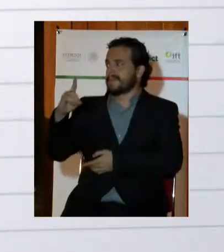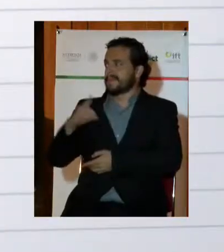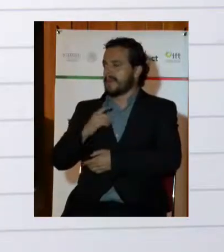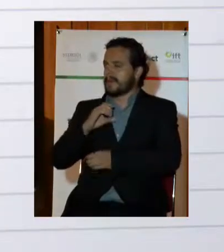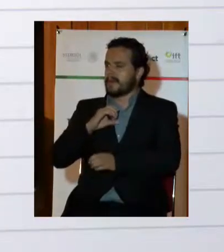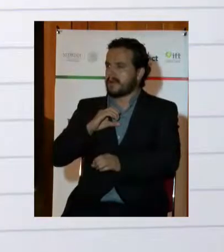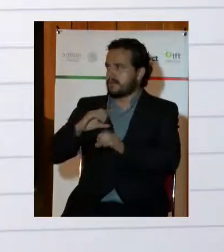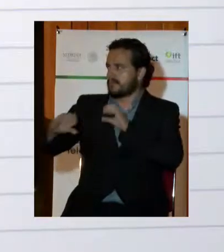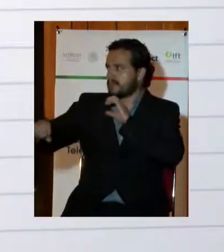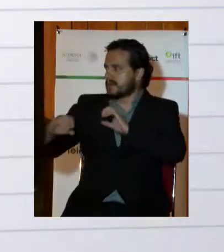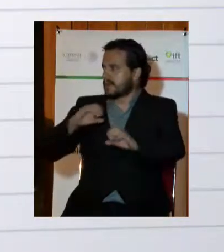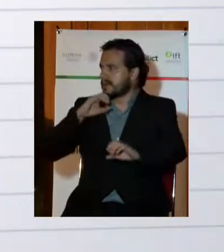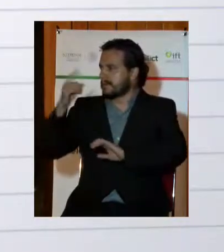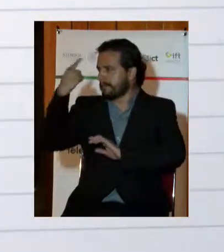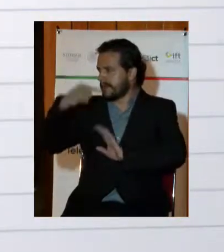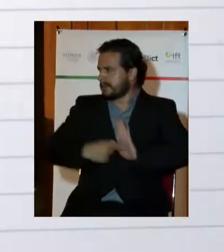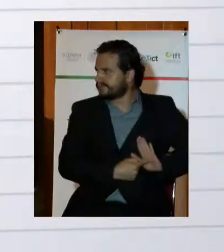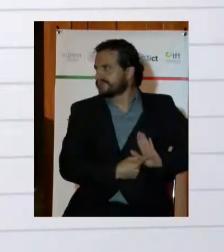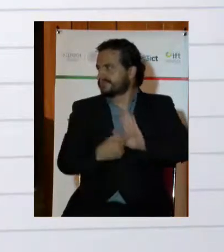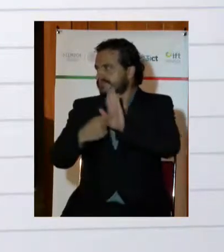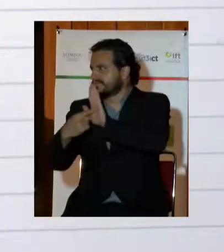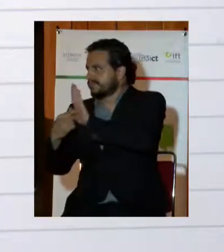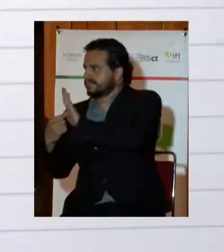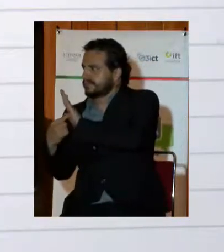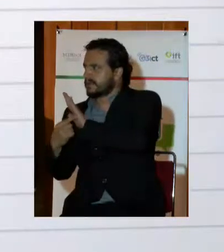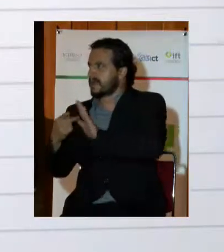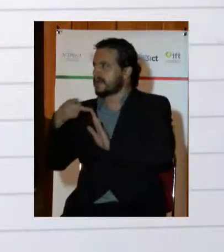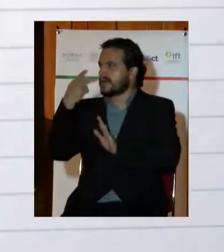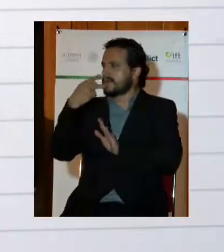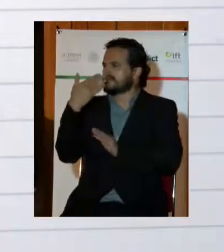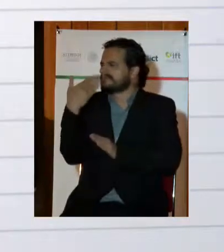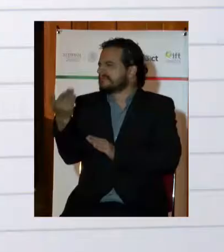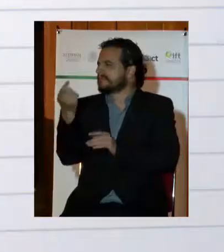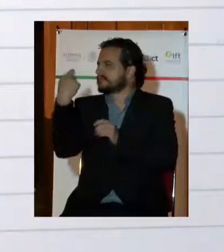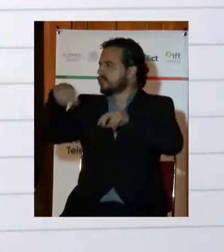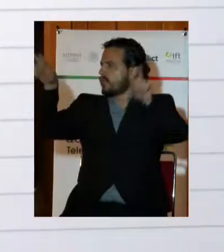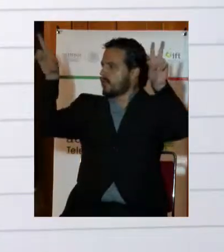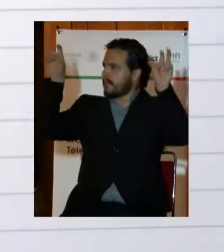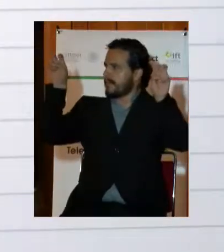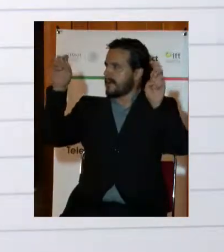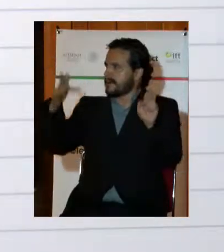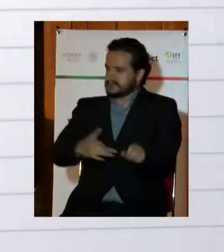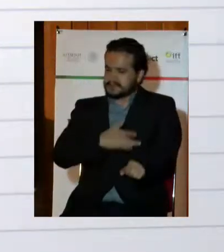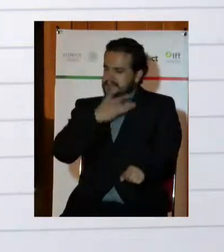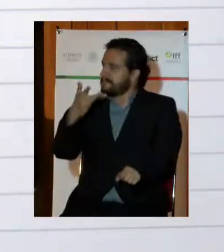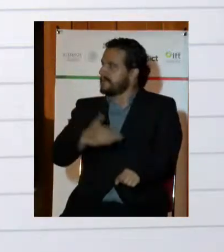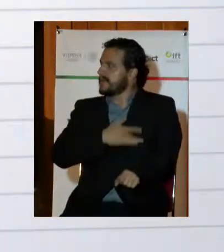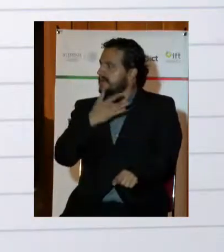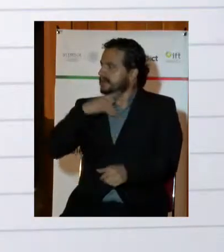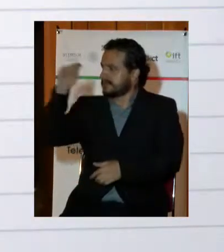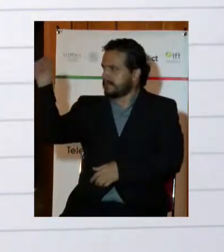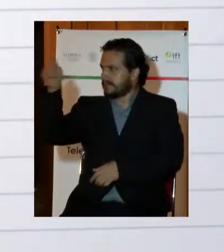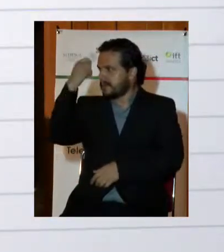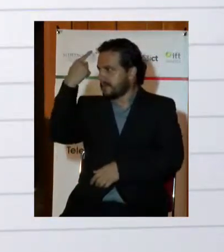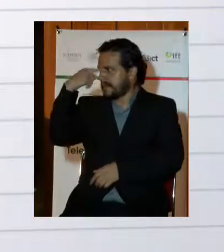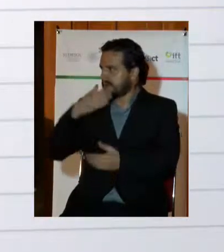aquí para los operadores de telecomunicaciones, para los creadores de políticas públicas, para las organizaciones de la sociedad civil y para nosotros